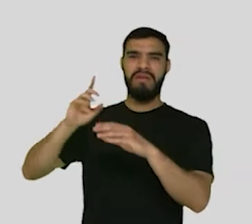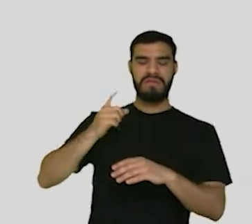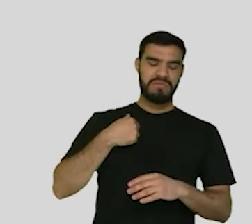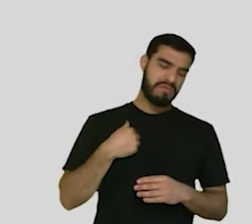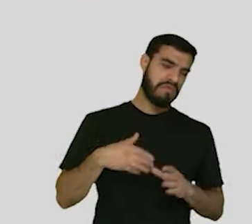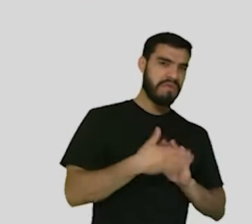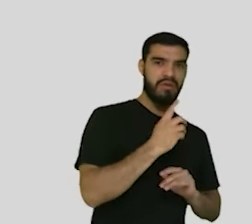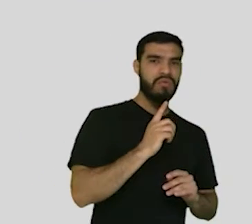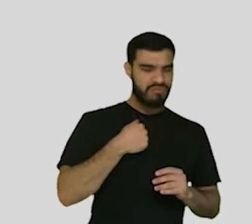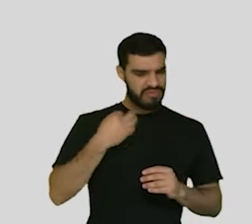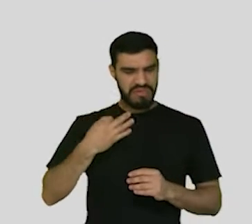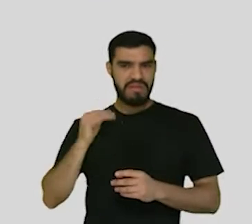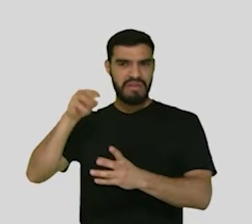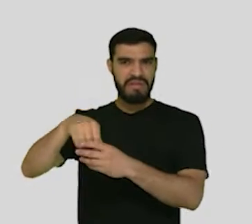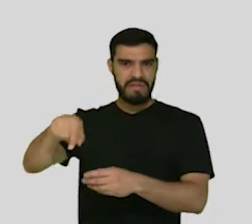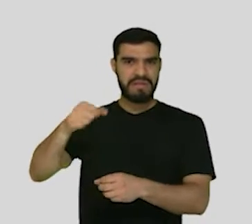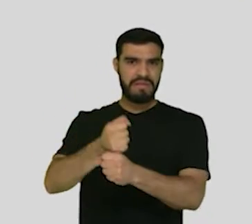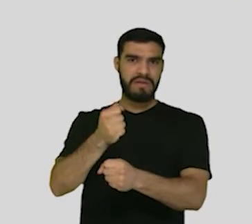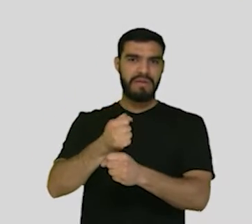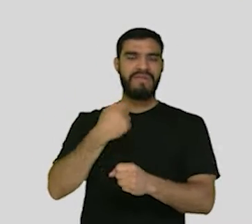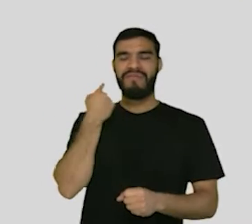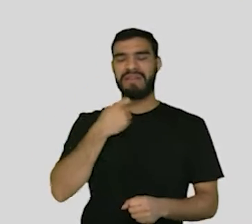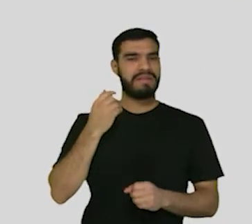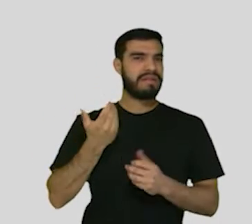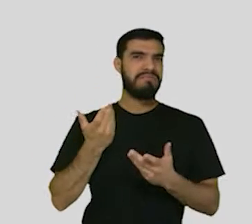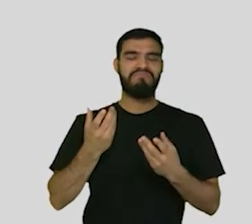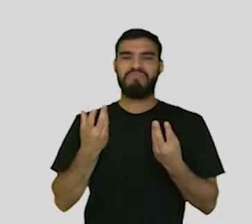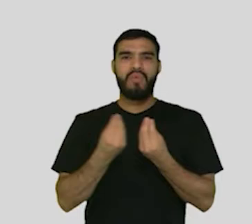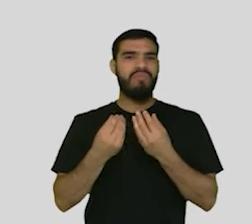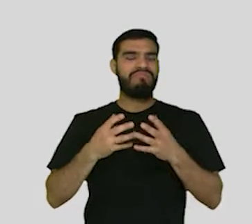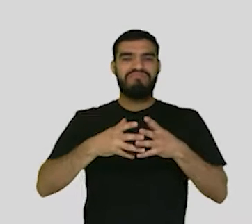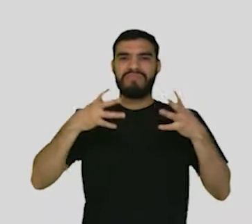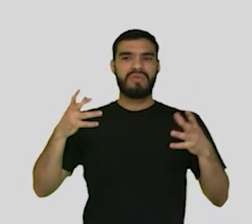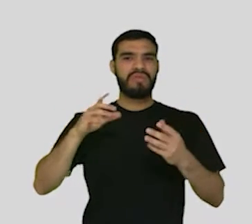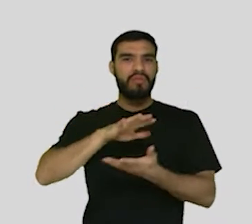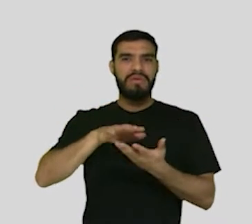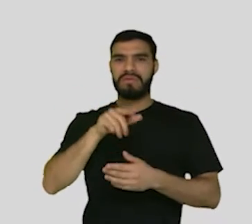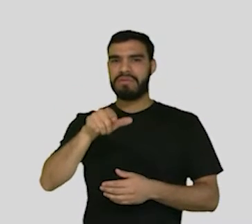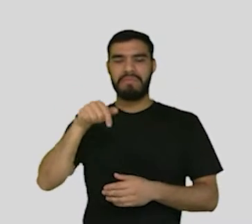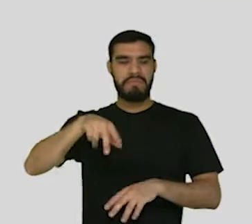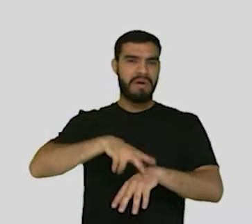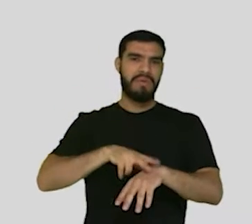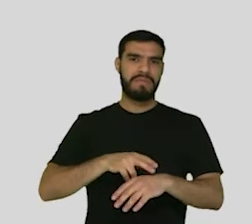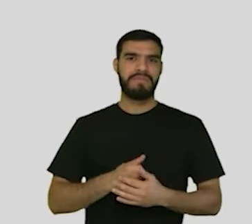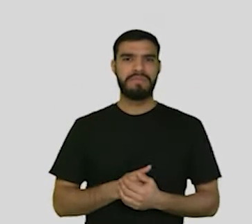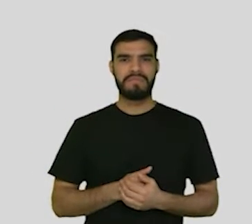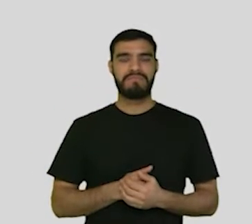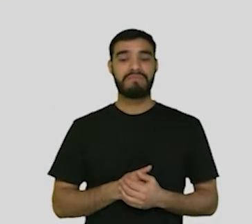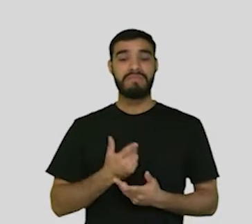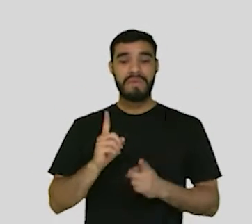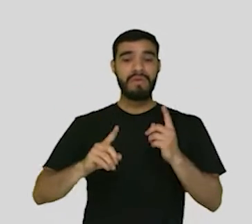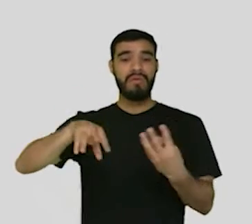se ven un guaná de que tú y se añen boque o añemos esas cubos en tepe o y cobare en un depe a pesar de que yo creo que la